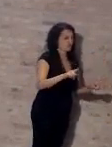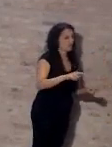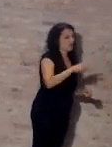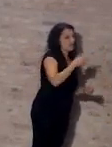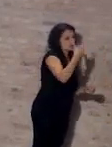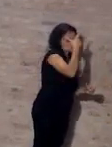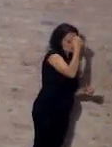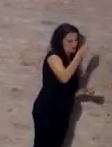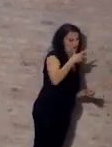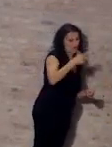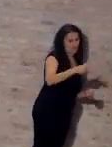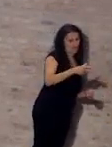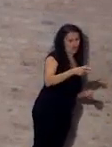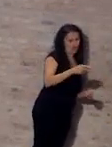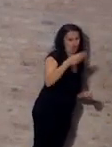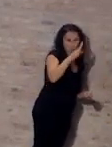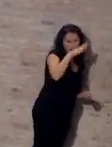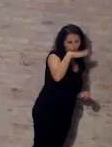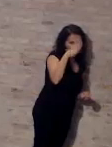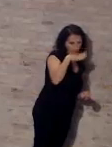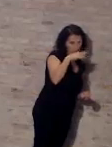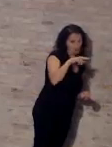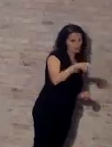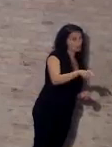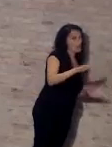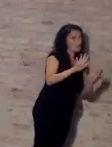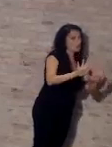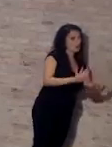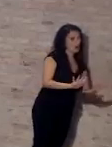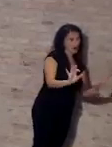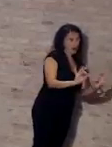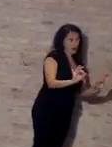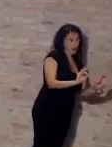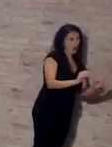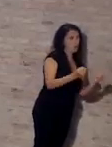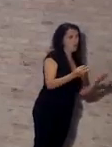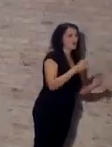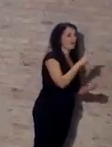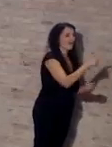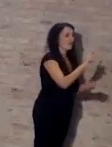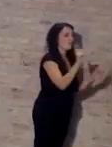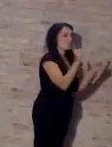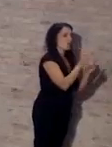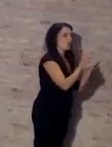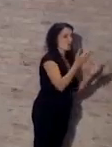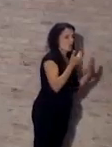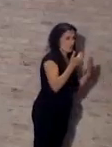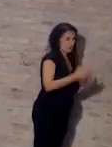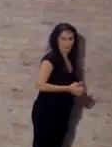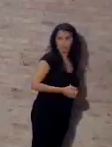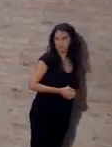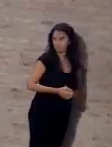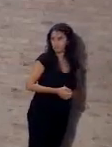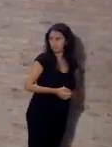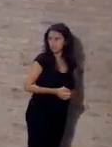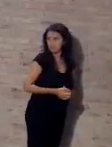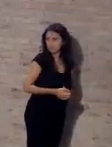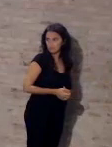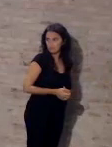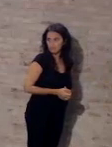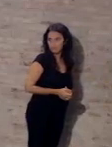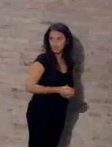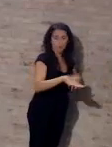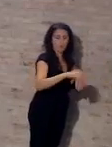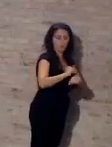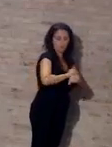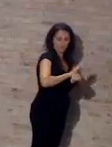dijo que tenía olor que no la que no la iba a tocar básicamente porque si no después si llegaba a pasar algo el problema lo iba a tener te acordas